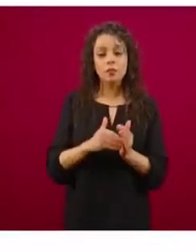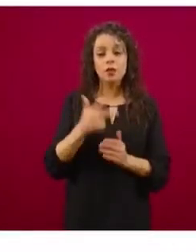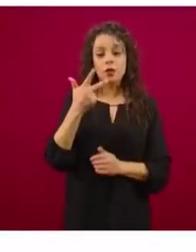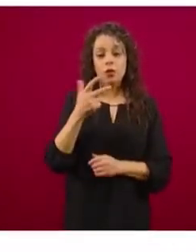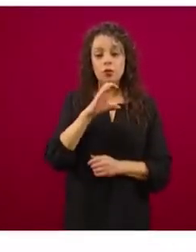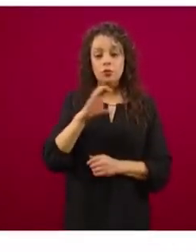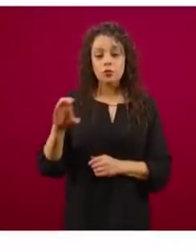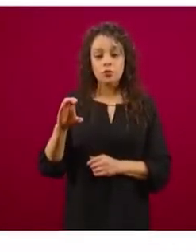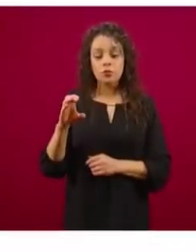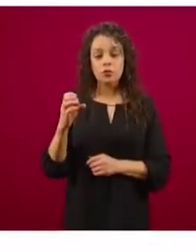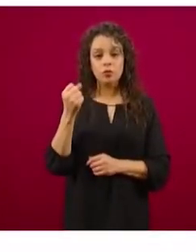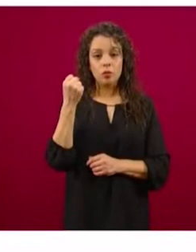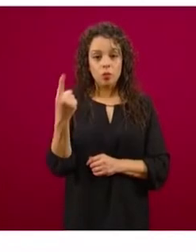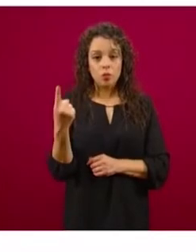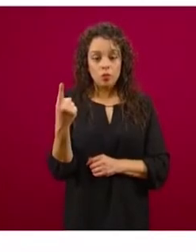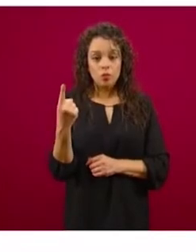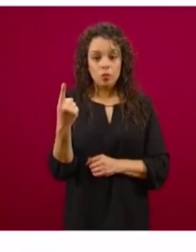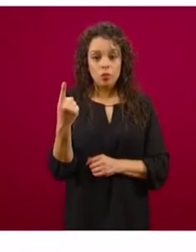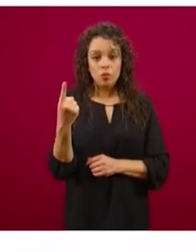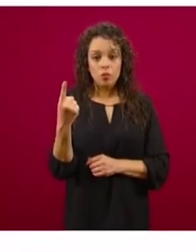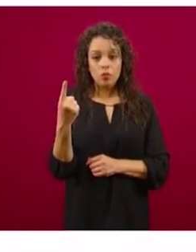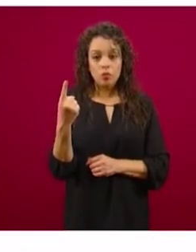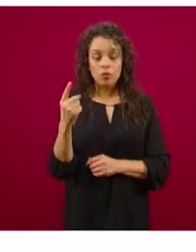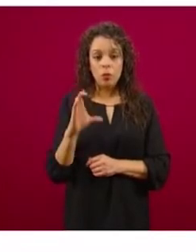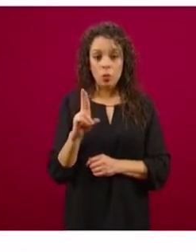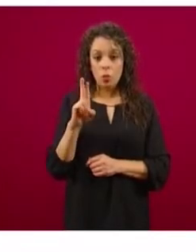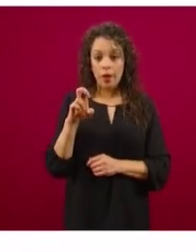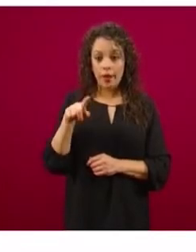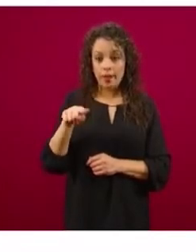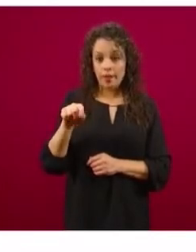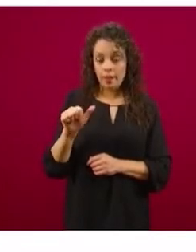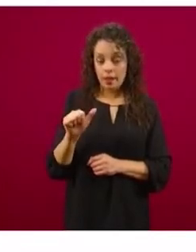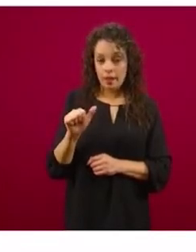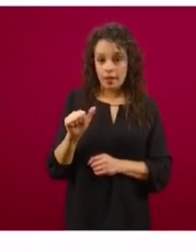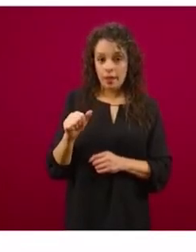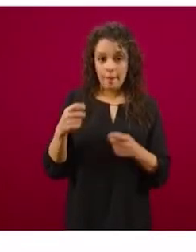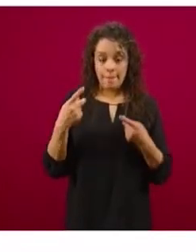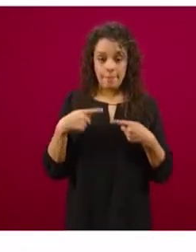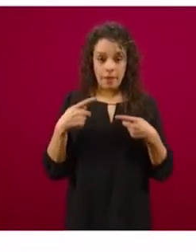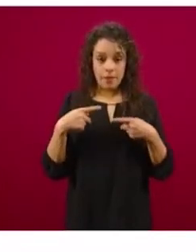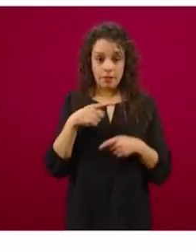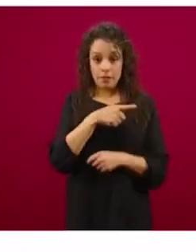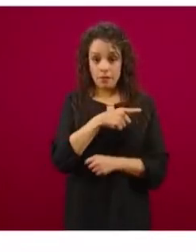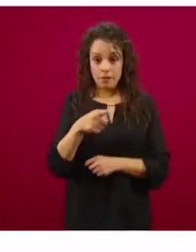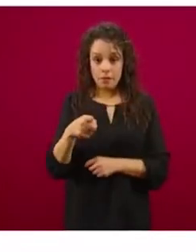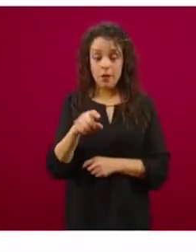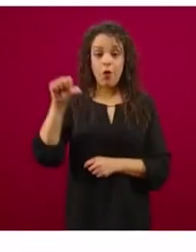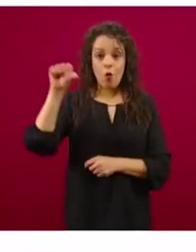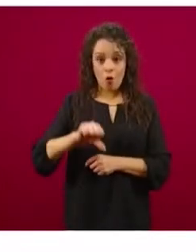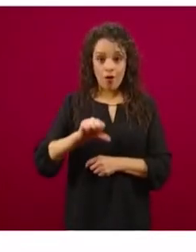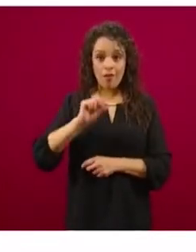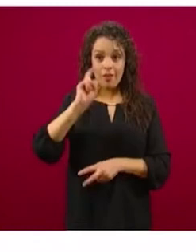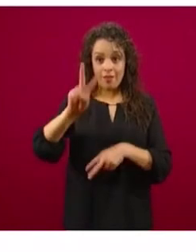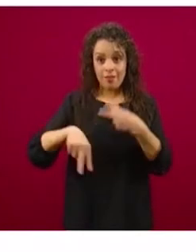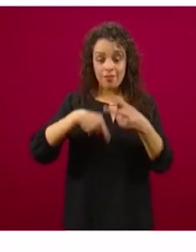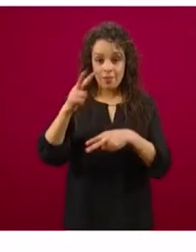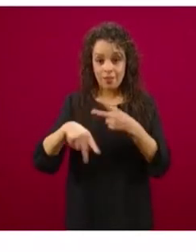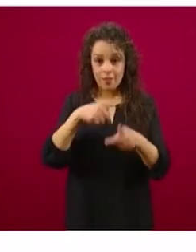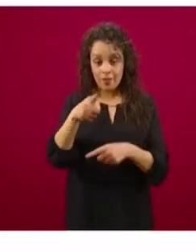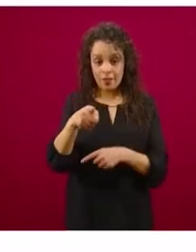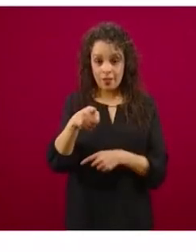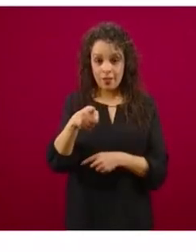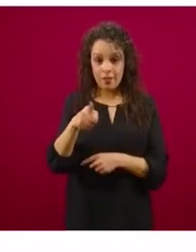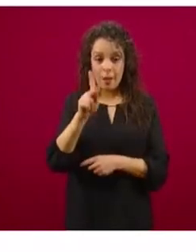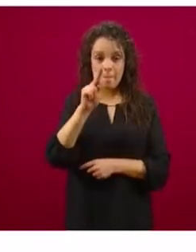16.801 cuentas que los beneficiarios pudieron ir hoy con el plan de logística